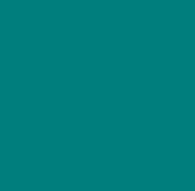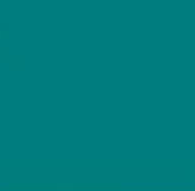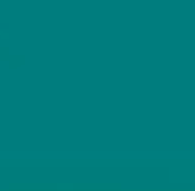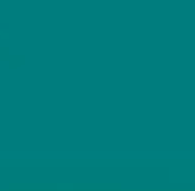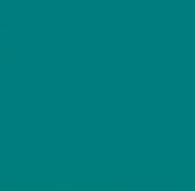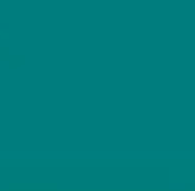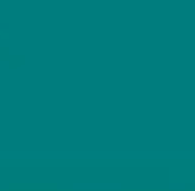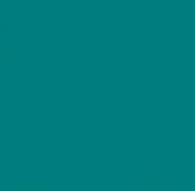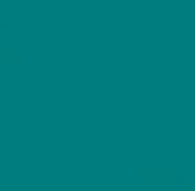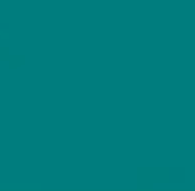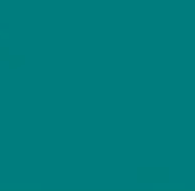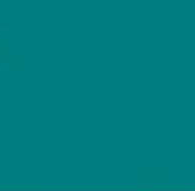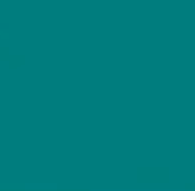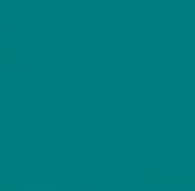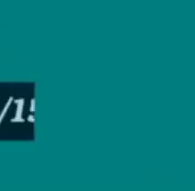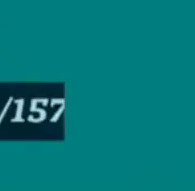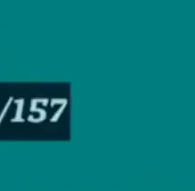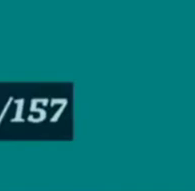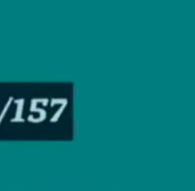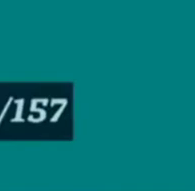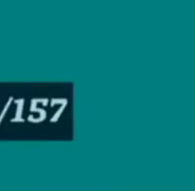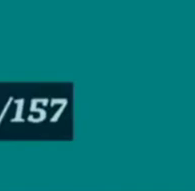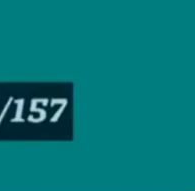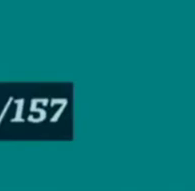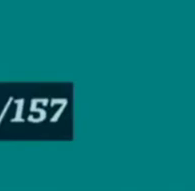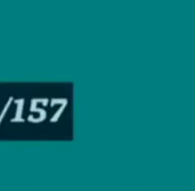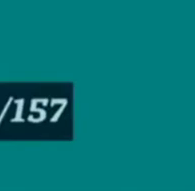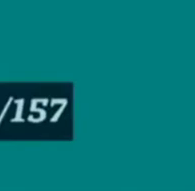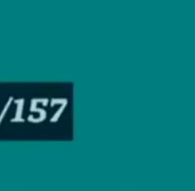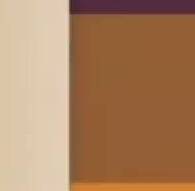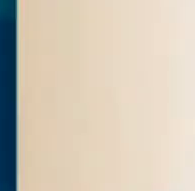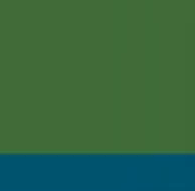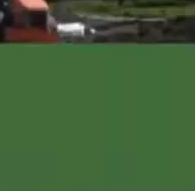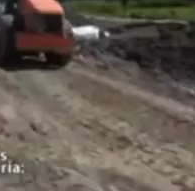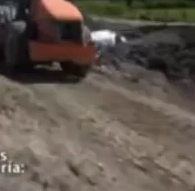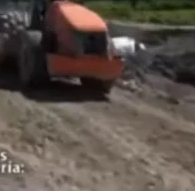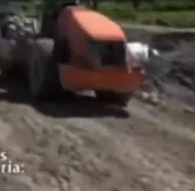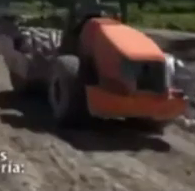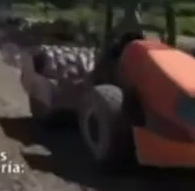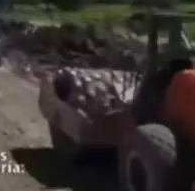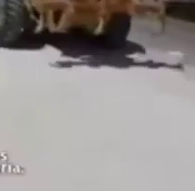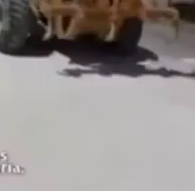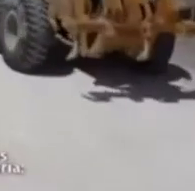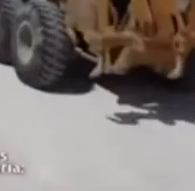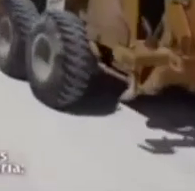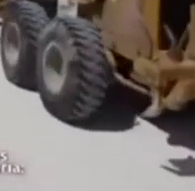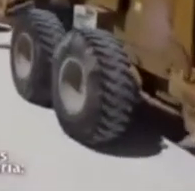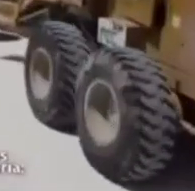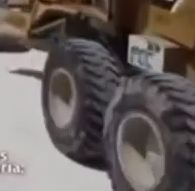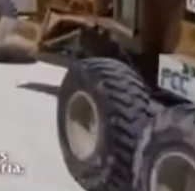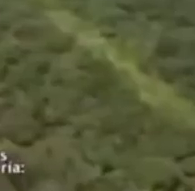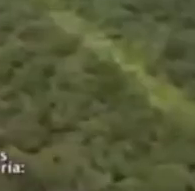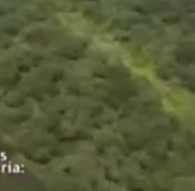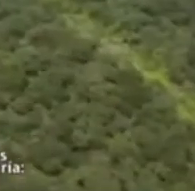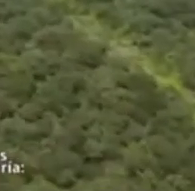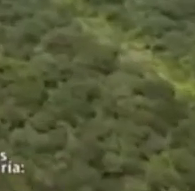Tren Maya, reporte de avances, semana 41 de 157. En los tramos 1, 2, 3